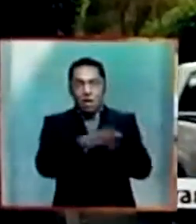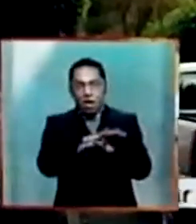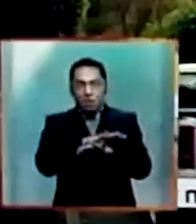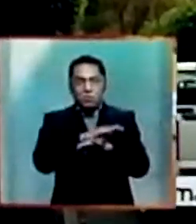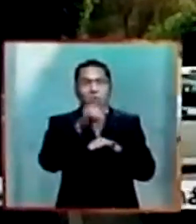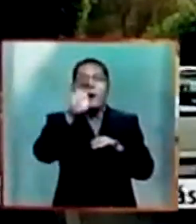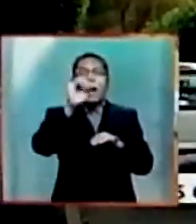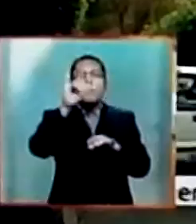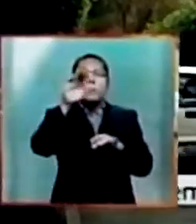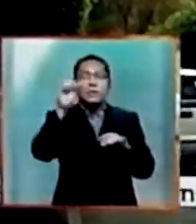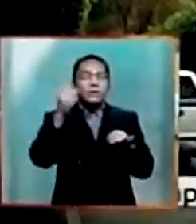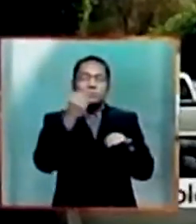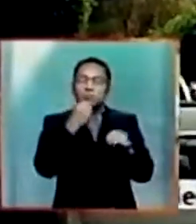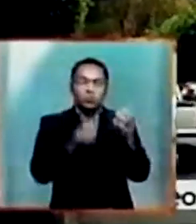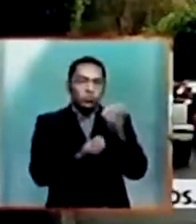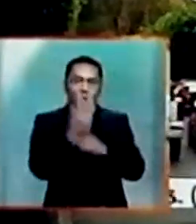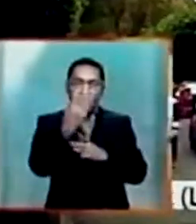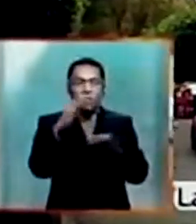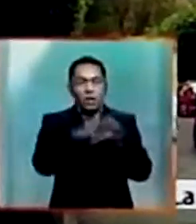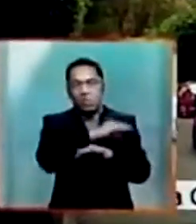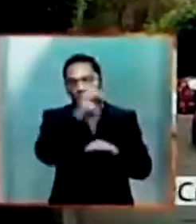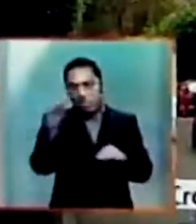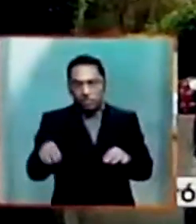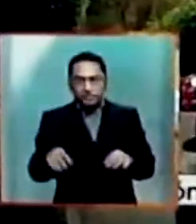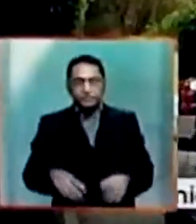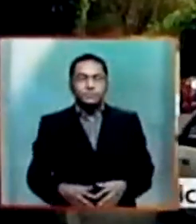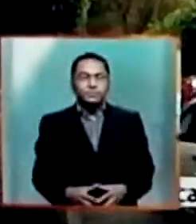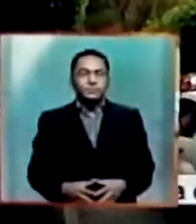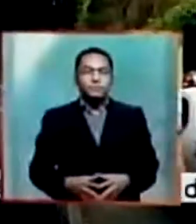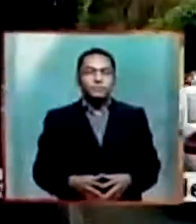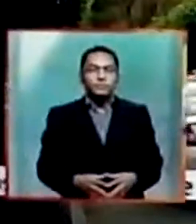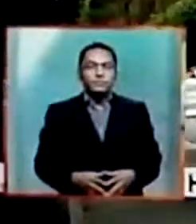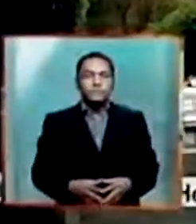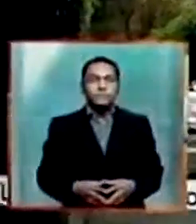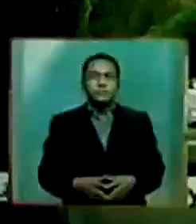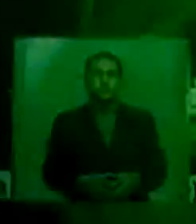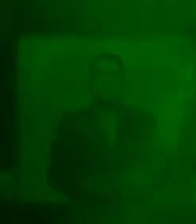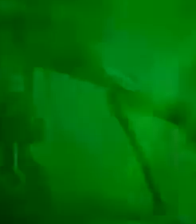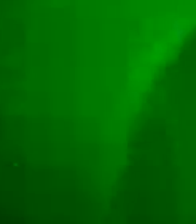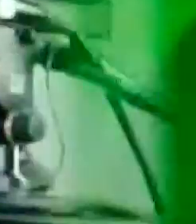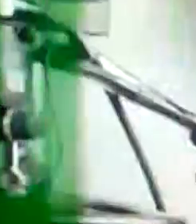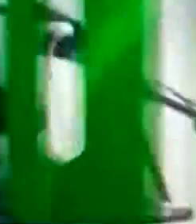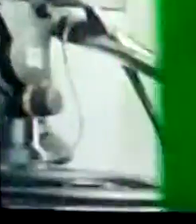Con imágenes de Juan Carlos Contreras, reporta Julián Cruz, SM Noticias.